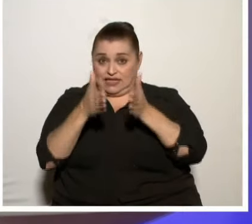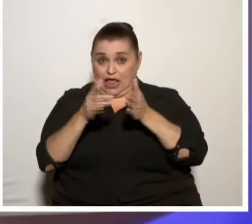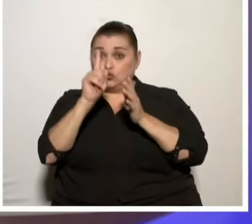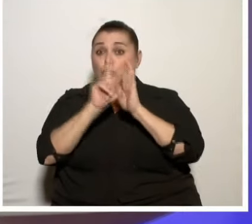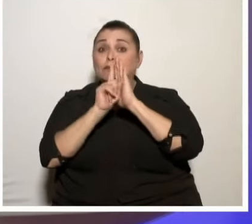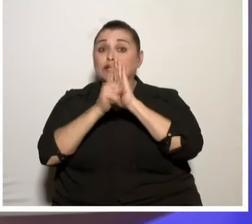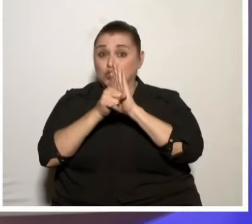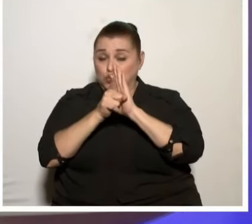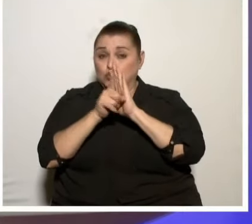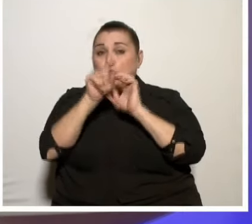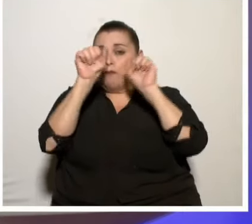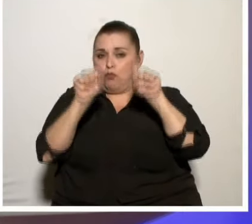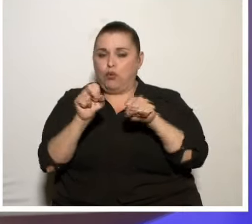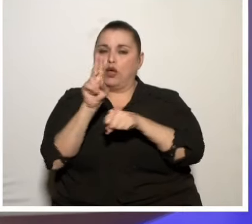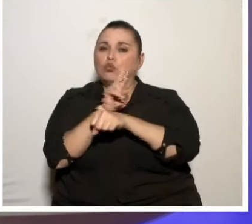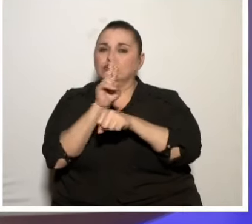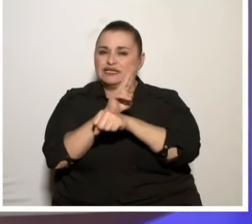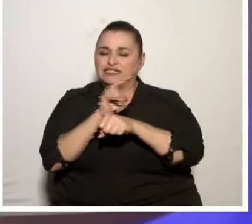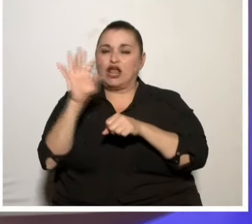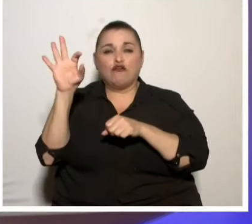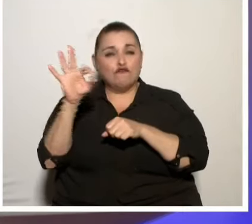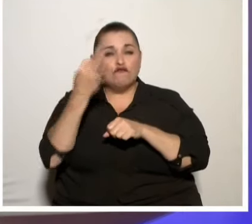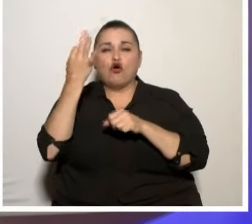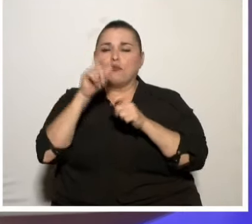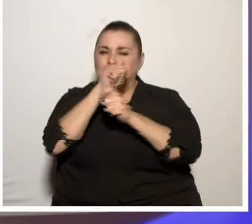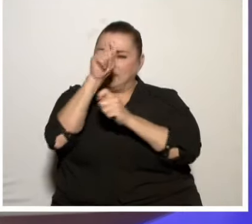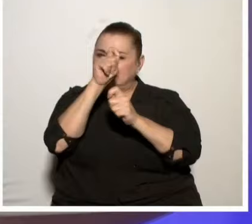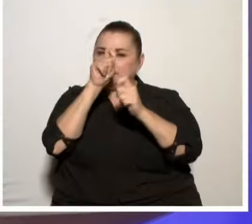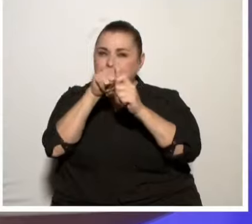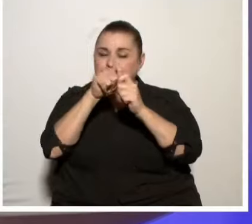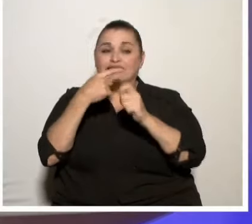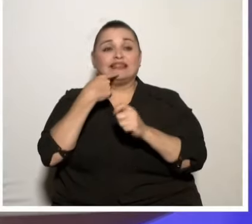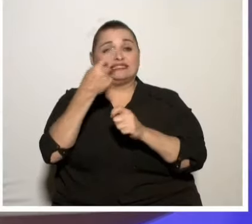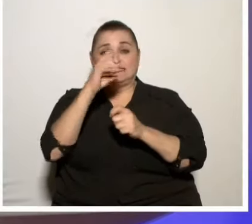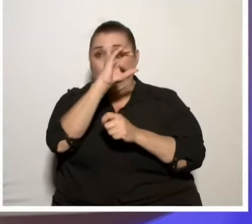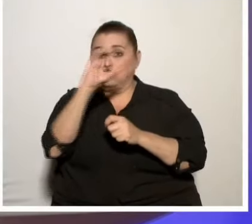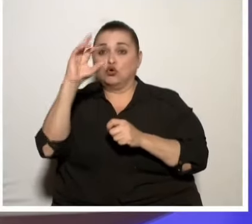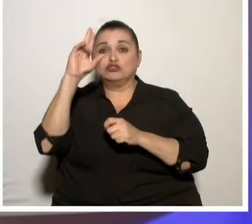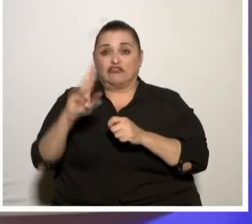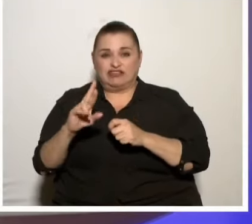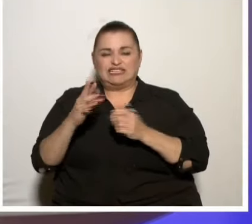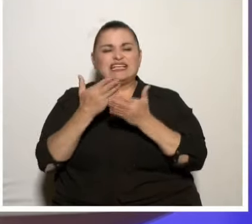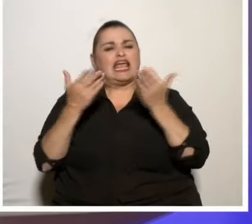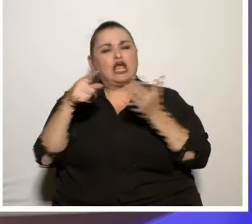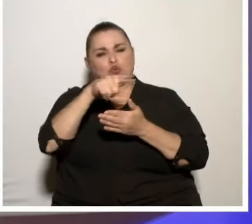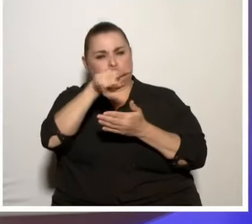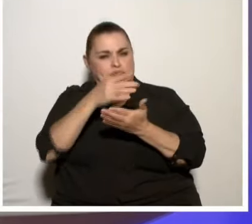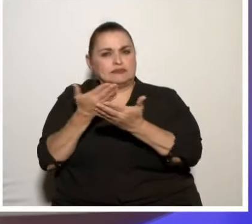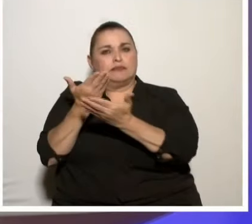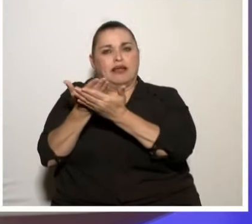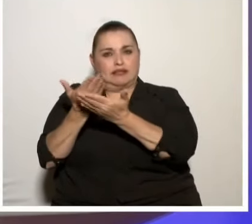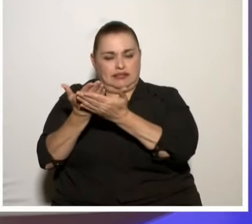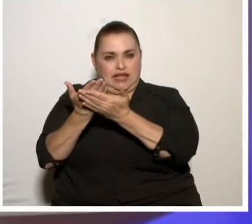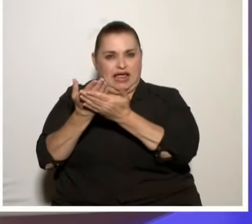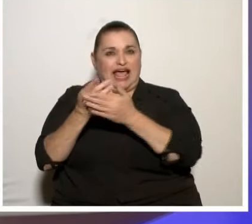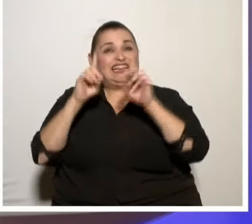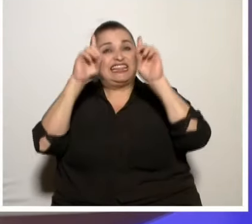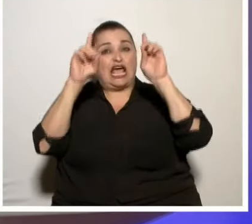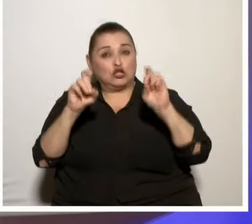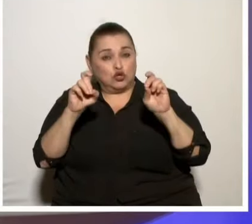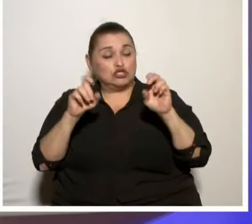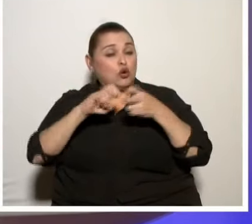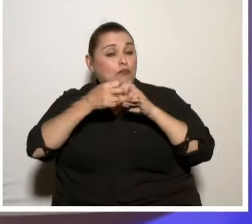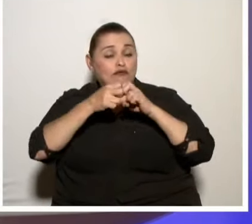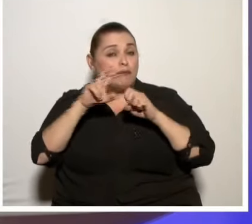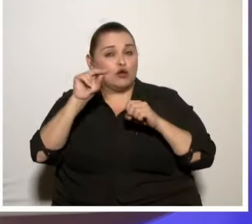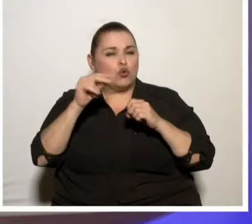minuto lo puedan utilizar para, en forma muy concreta, decirle a los costarricenses qué es lo que ustedes plantean, no el diagnóstico del problema, sino